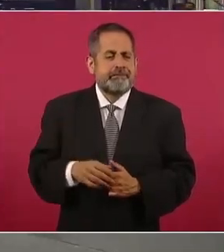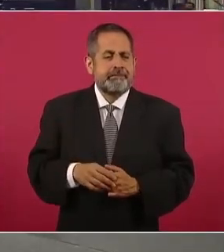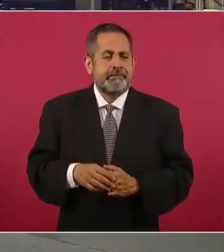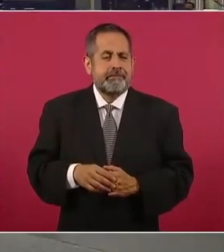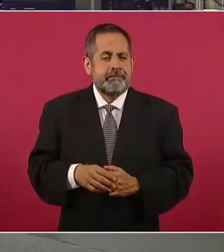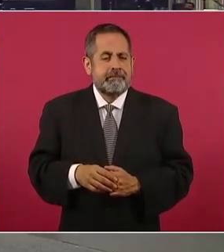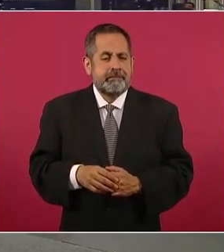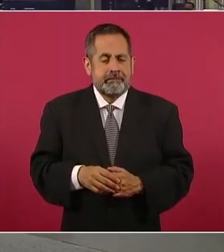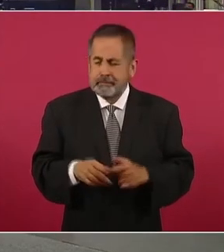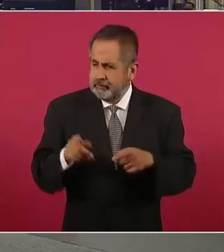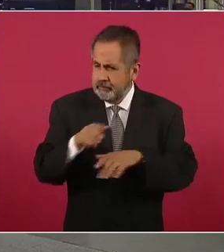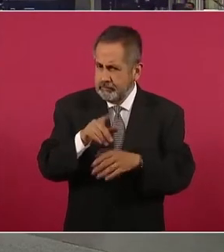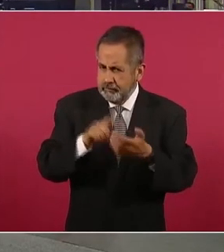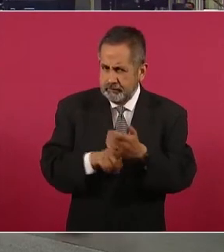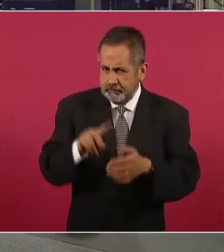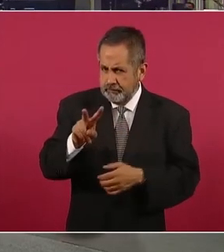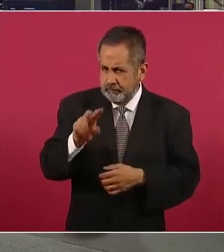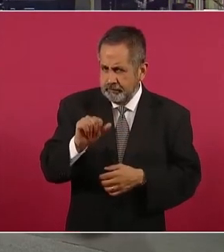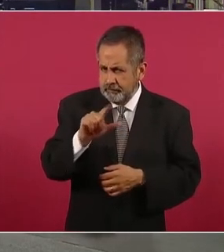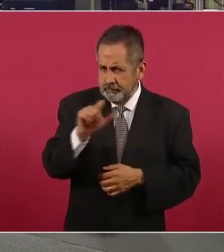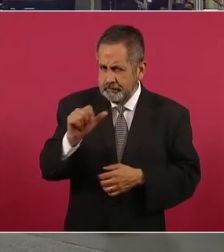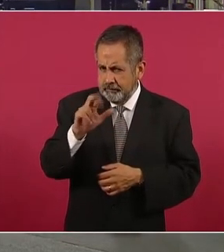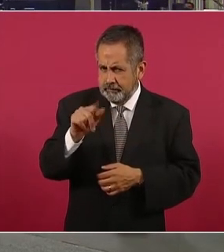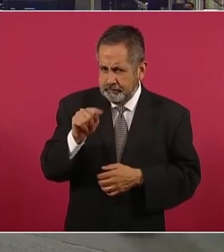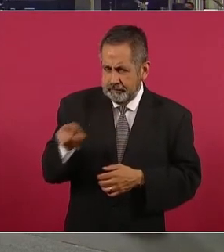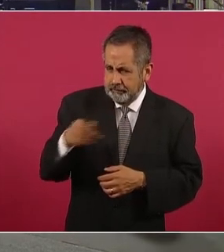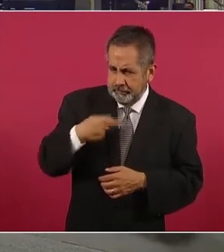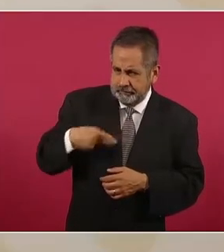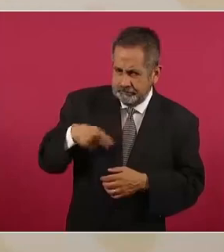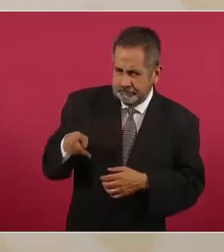Vallarta. ¿Cuándo Vallarta? El que le presionaba. Ah.